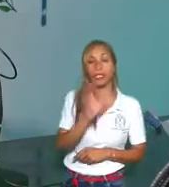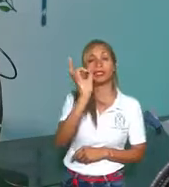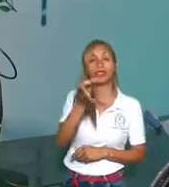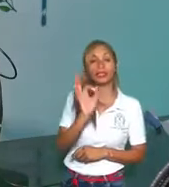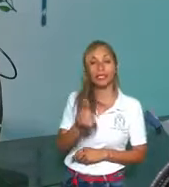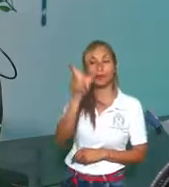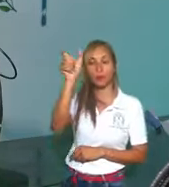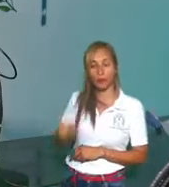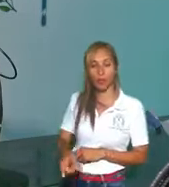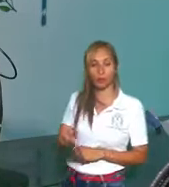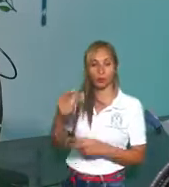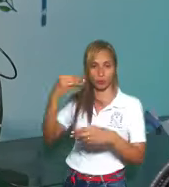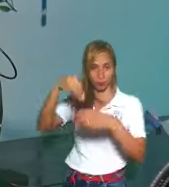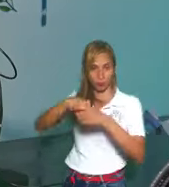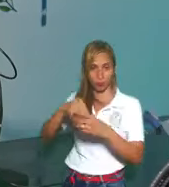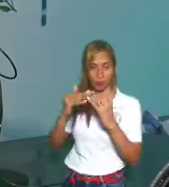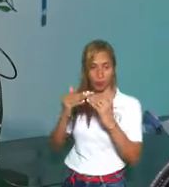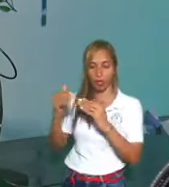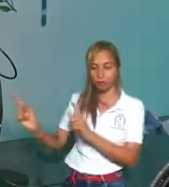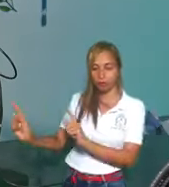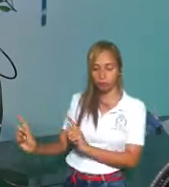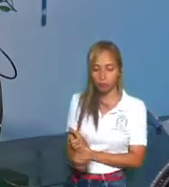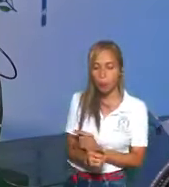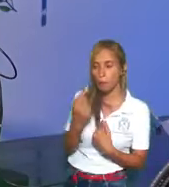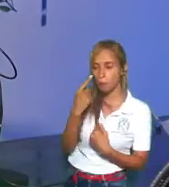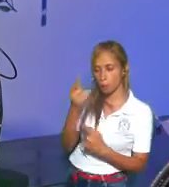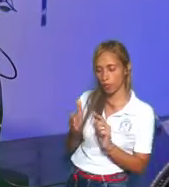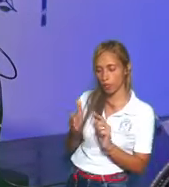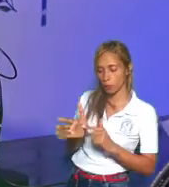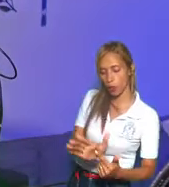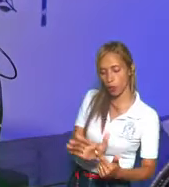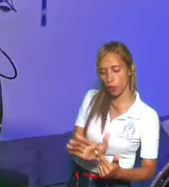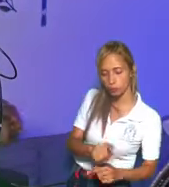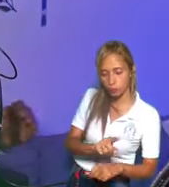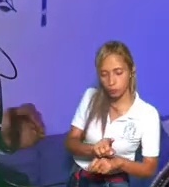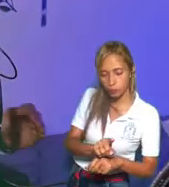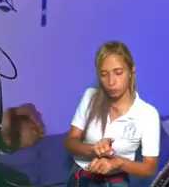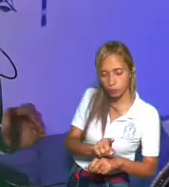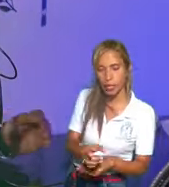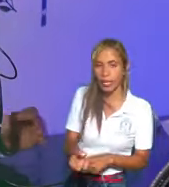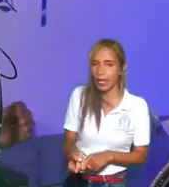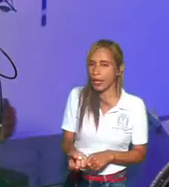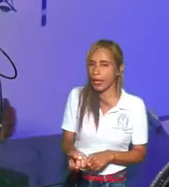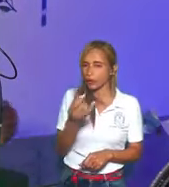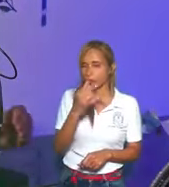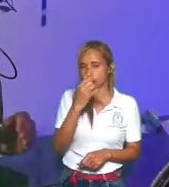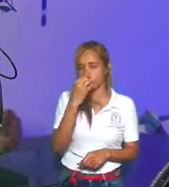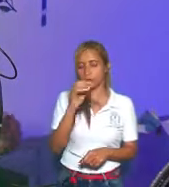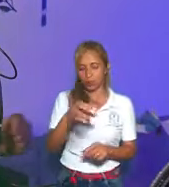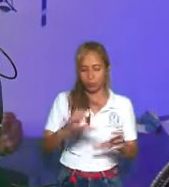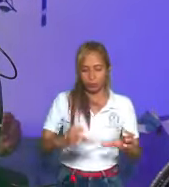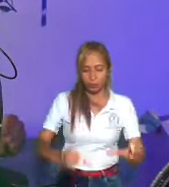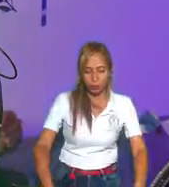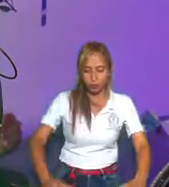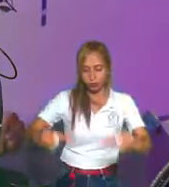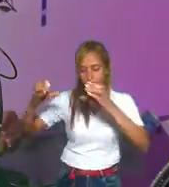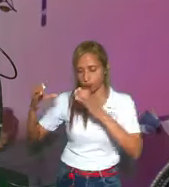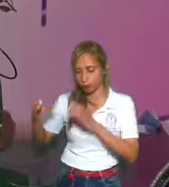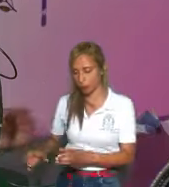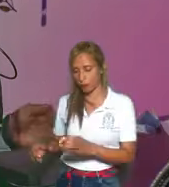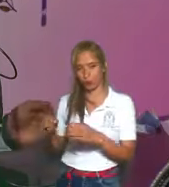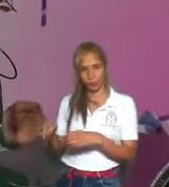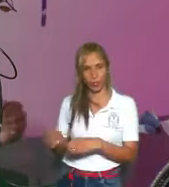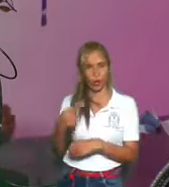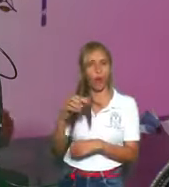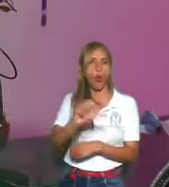ya de acuerdo a lo que se encuentre, si es que el medidor, de hecho también quitamos el medidor, le ponemos uno como para revisar si